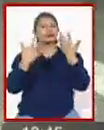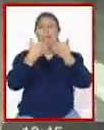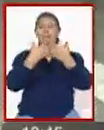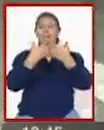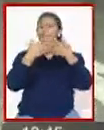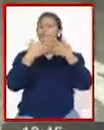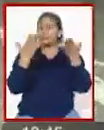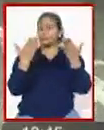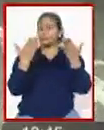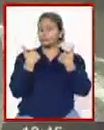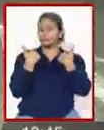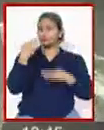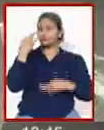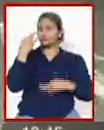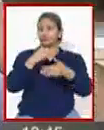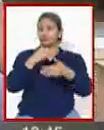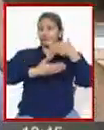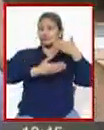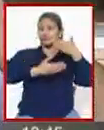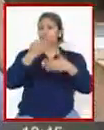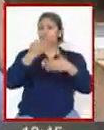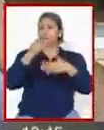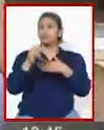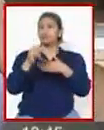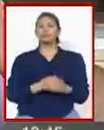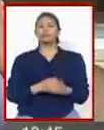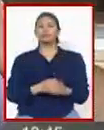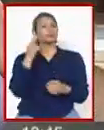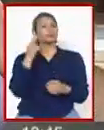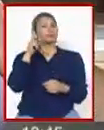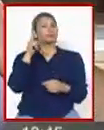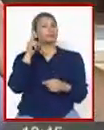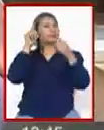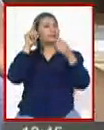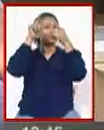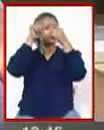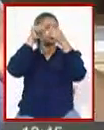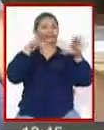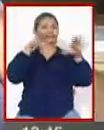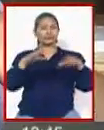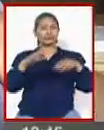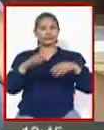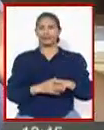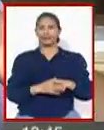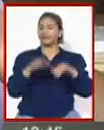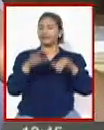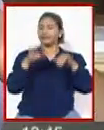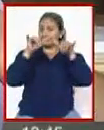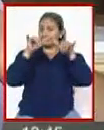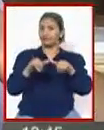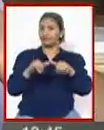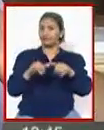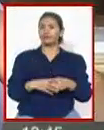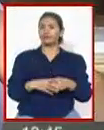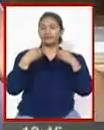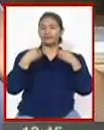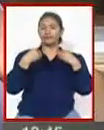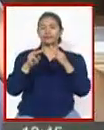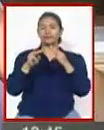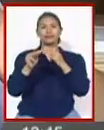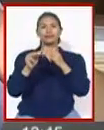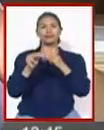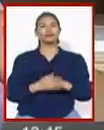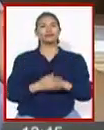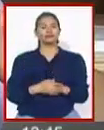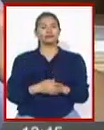no se actualizan o no van, ven este desafío como algo que se va a realizar, se van a quedar ahí y van a tener que vender sus micros, porque va a